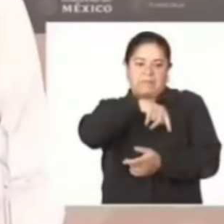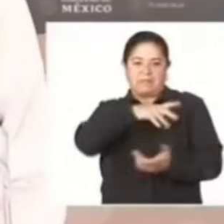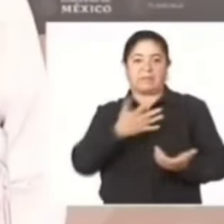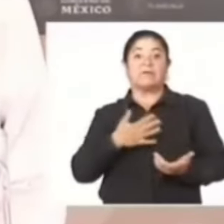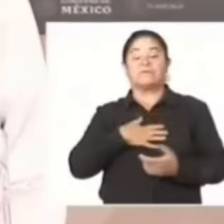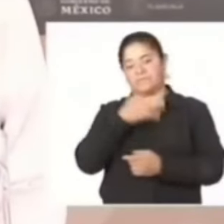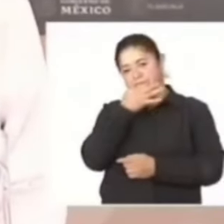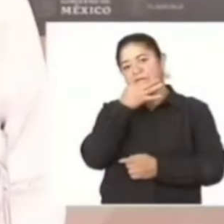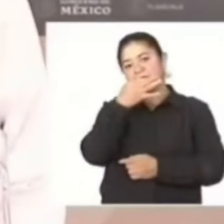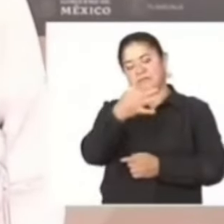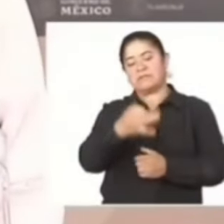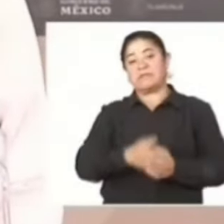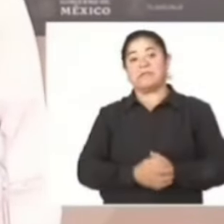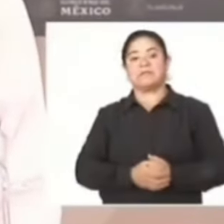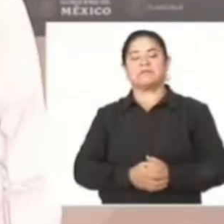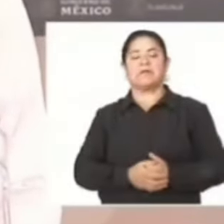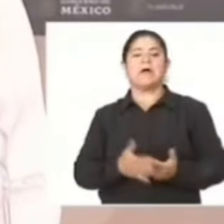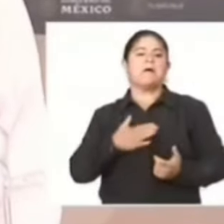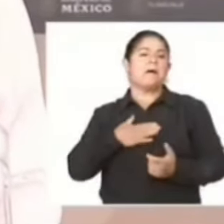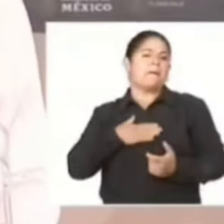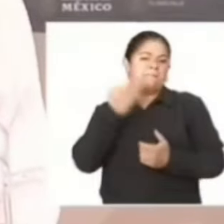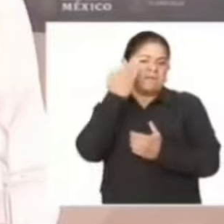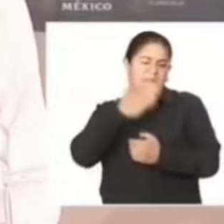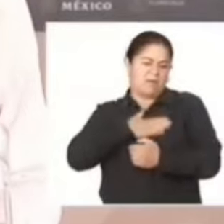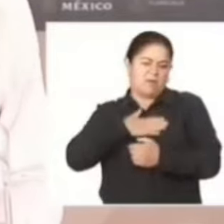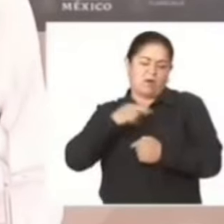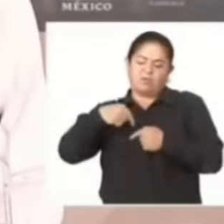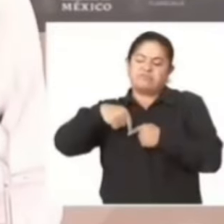Vamos a seguir en el tiempo que nos queda